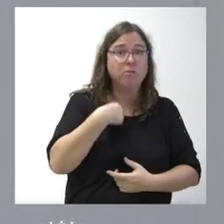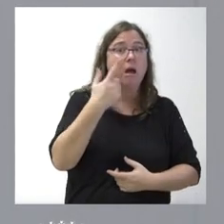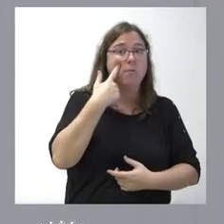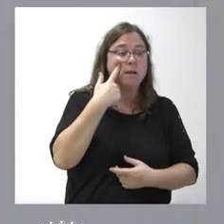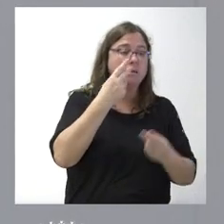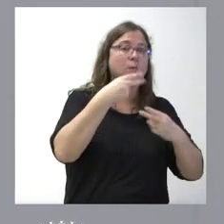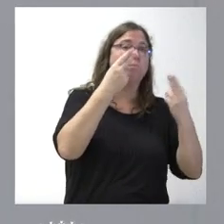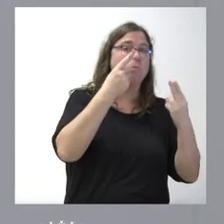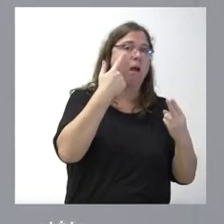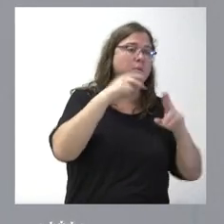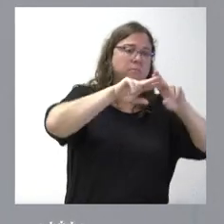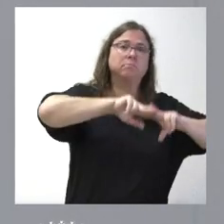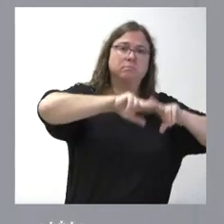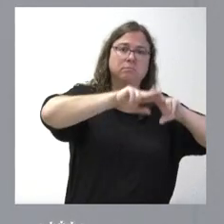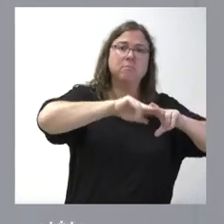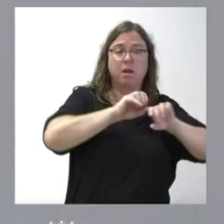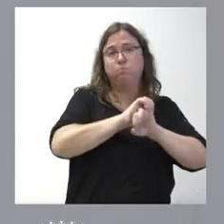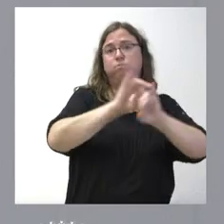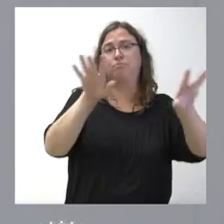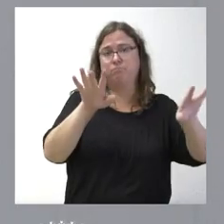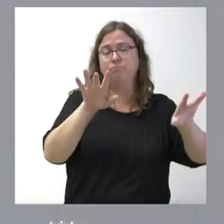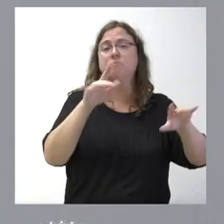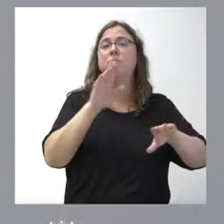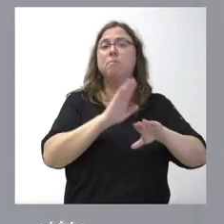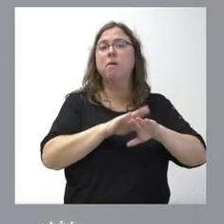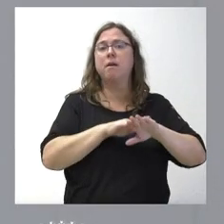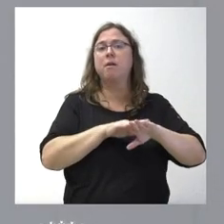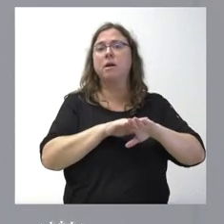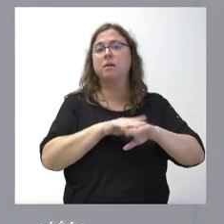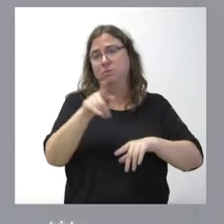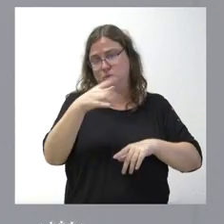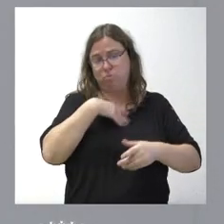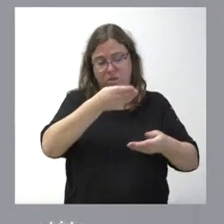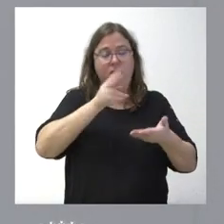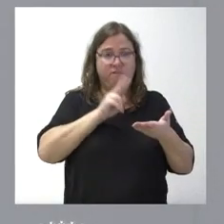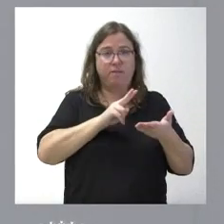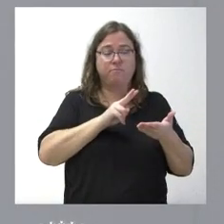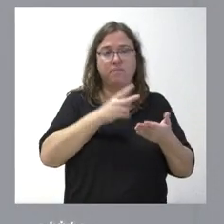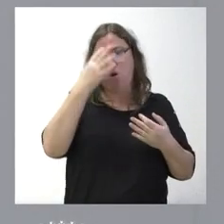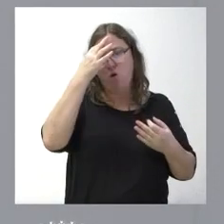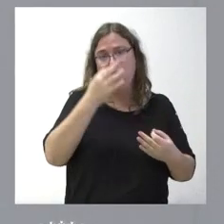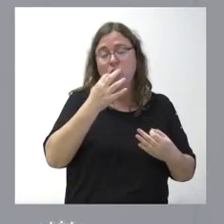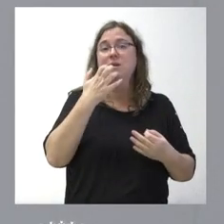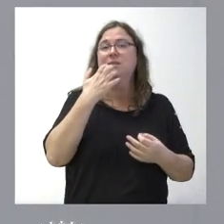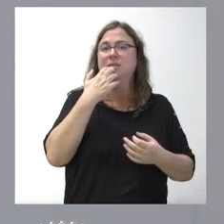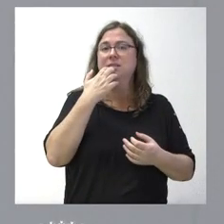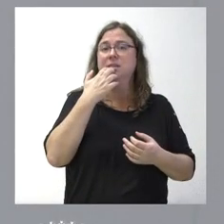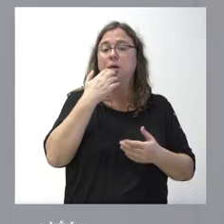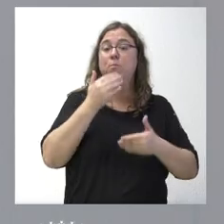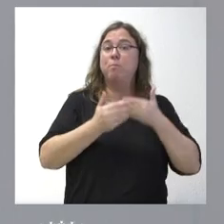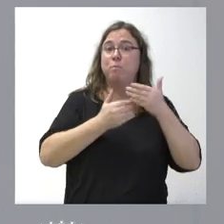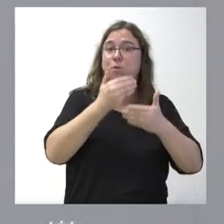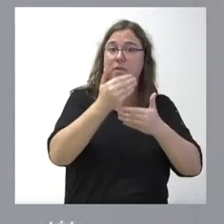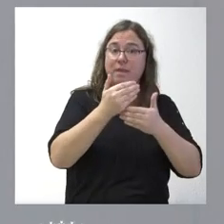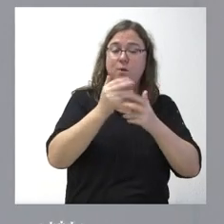disponible para hacerlo llegar para que lo pueda usted disponer y lógicamente a medida que los procedimientos y las